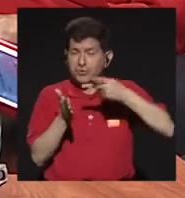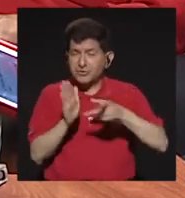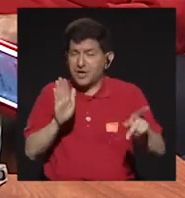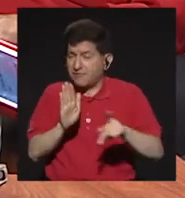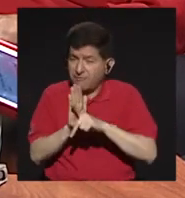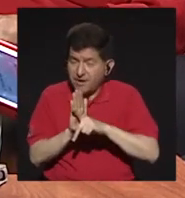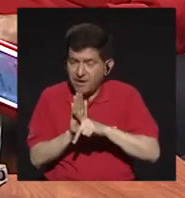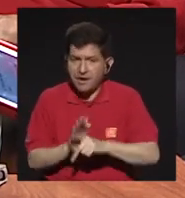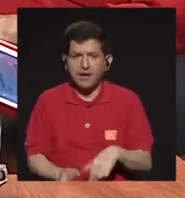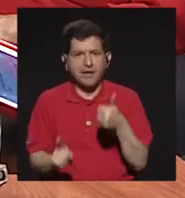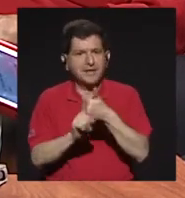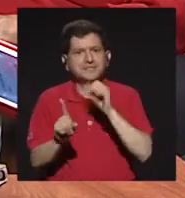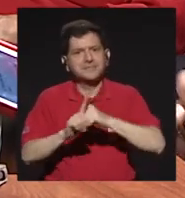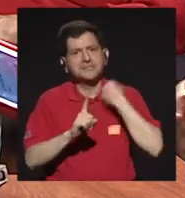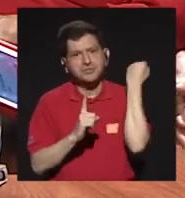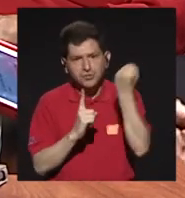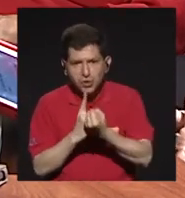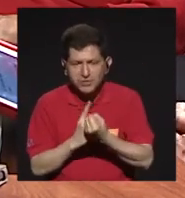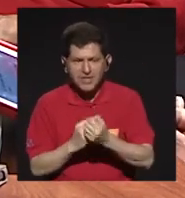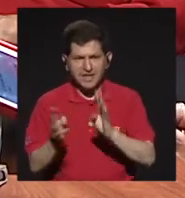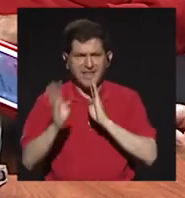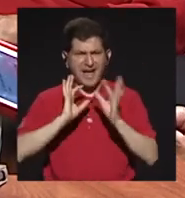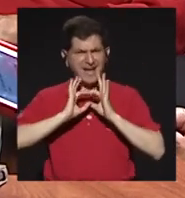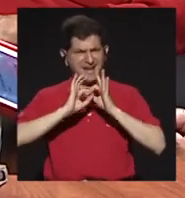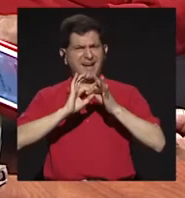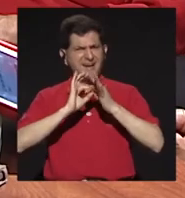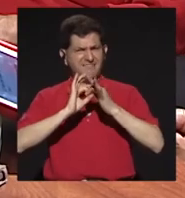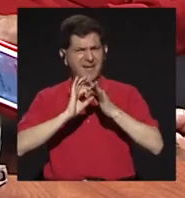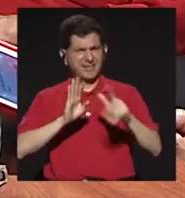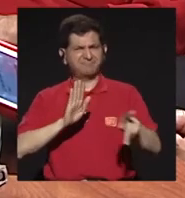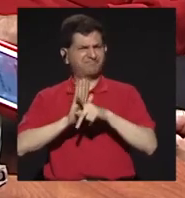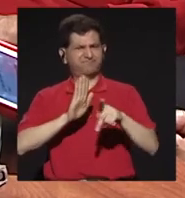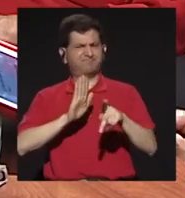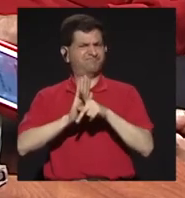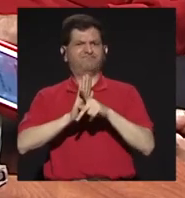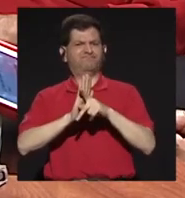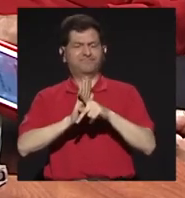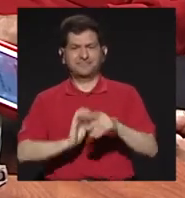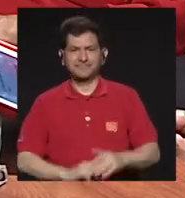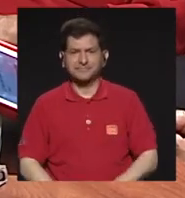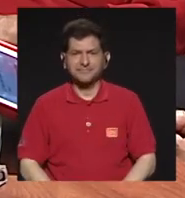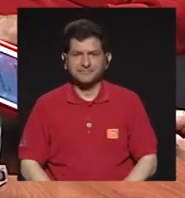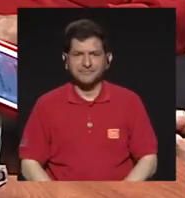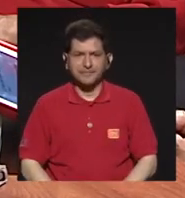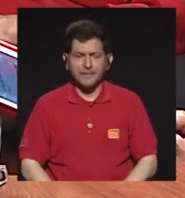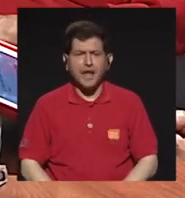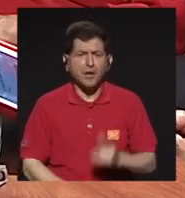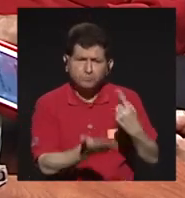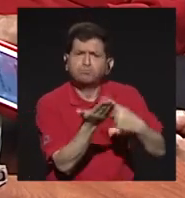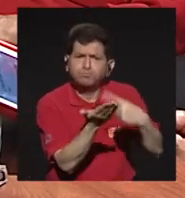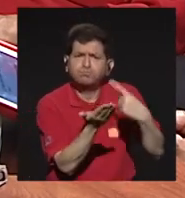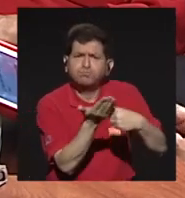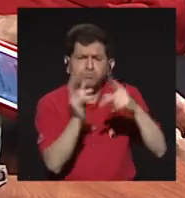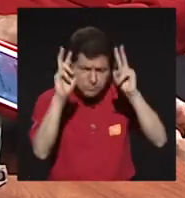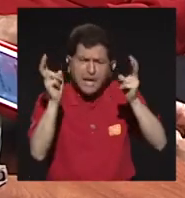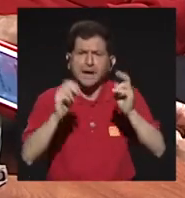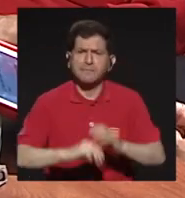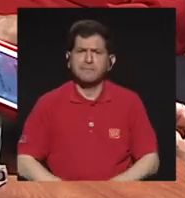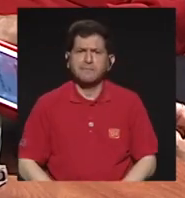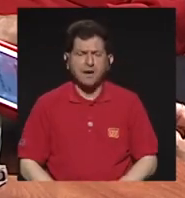que por sí mismo nuestra sociedad, hablar de sexualidad es tabú. Entonces, discutamos sobre este